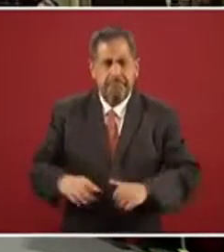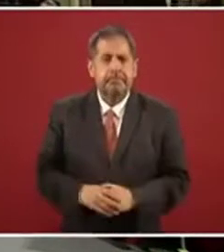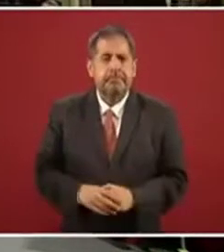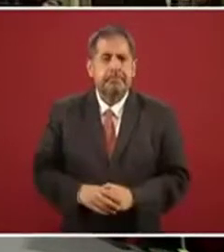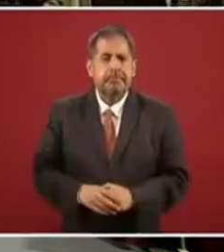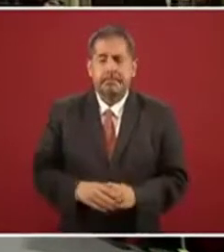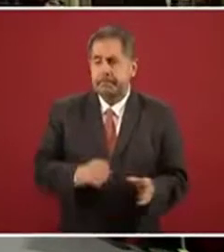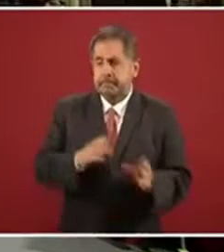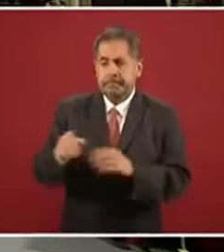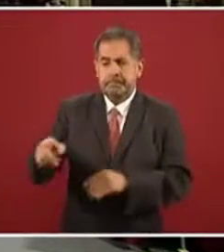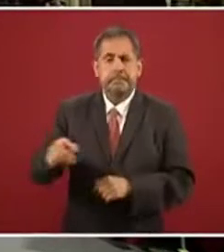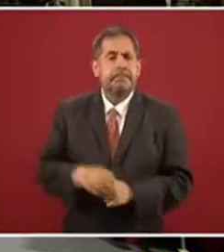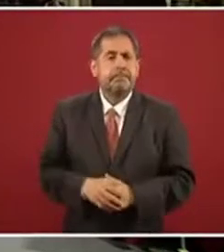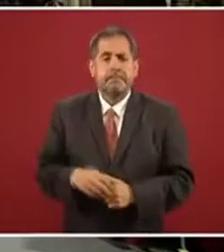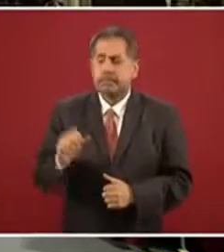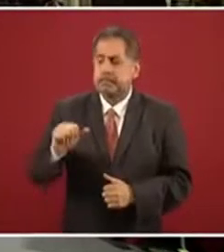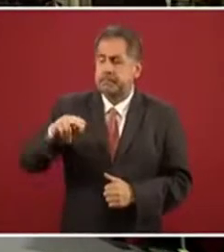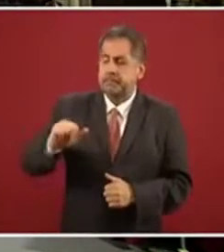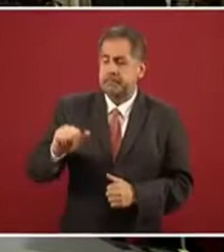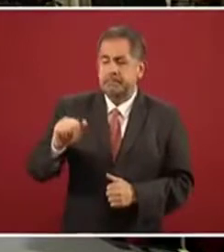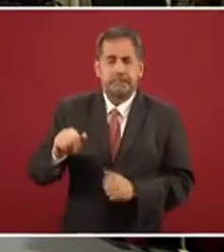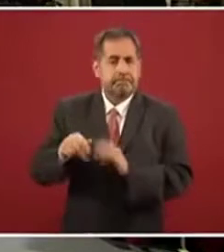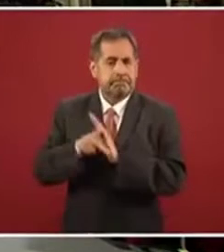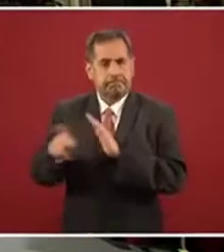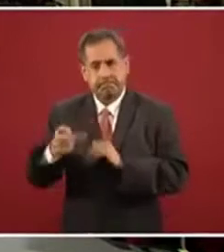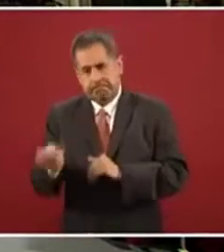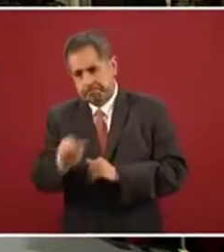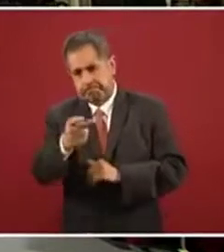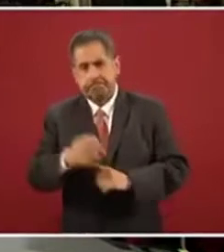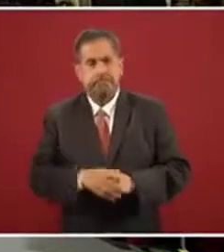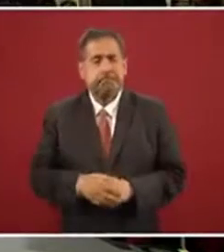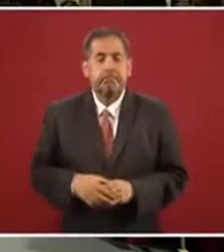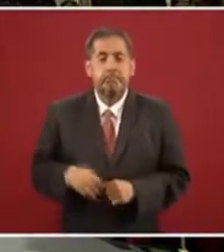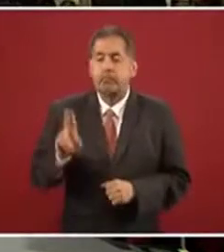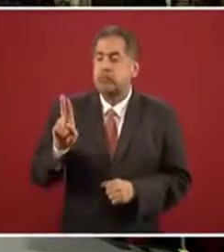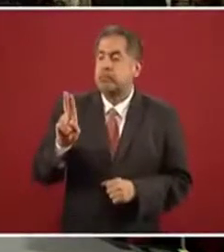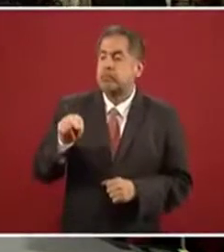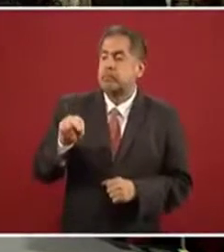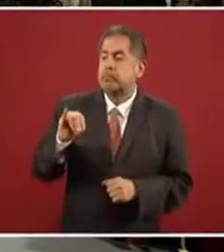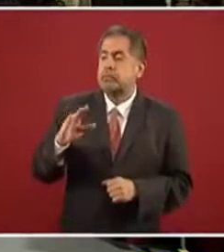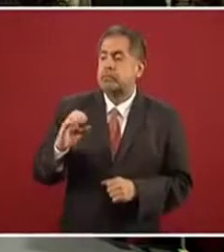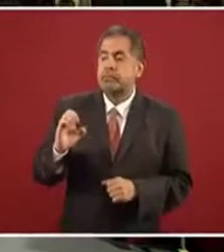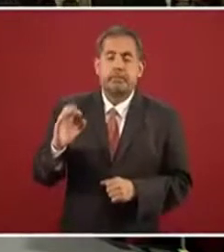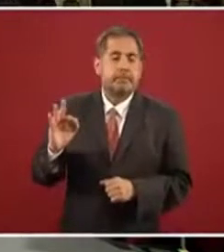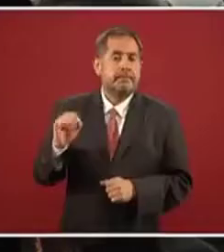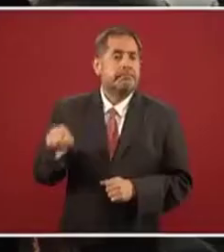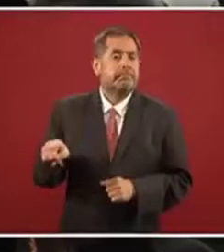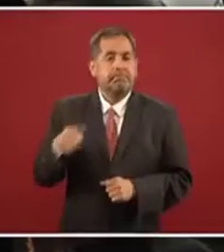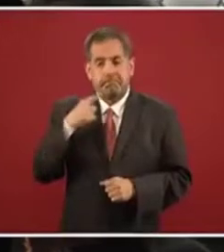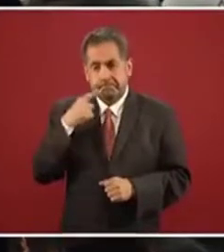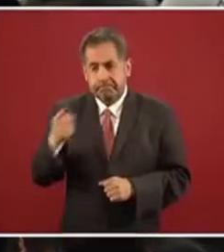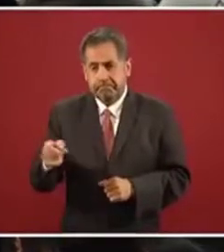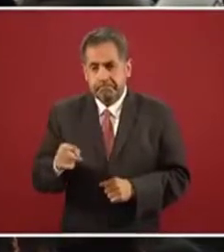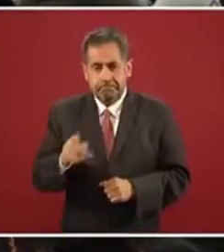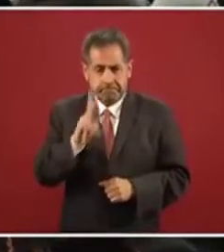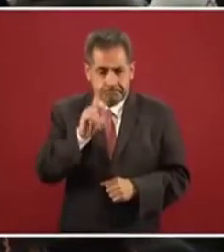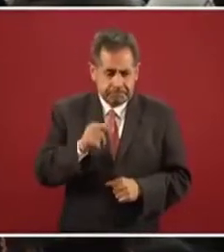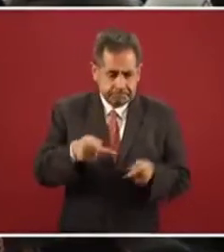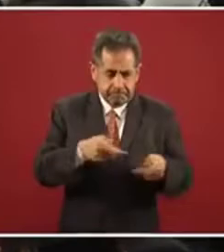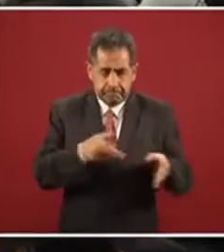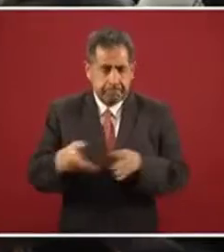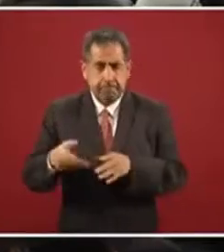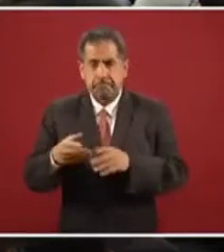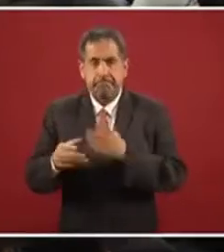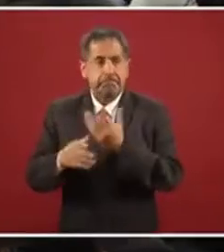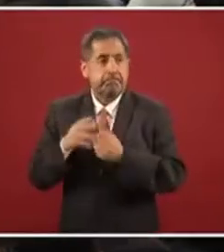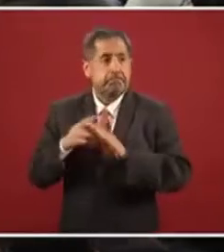Gracias, buenos días. Sara Pablo de Radio Fórmula. Canciller, preguntarle, la UNICEF dice que este plan migratorio es de alto riesgo, sobre todo para